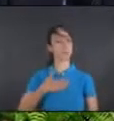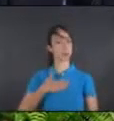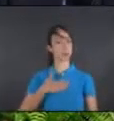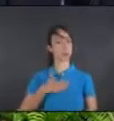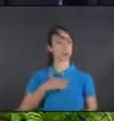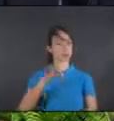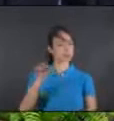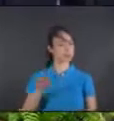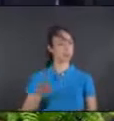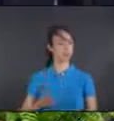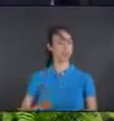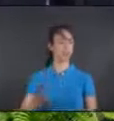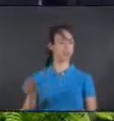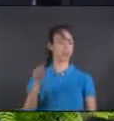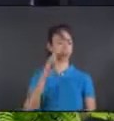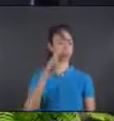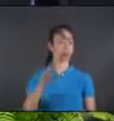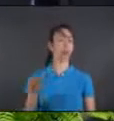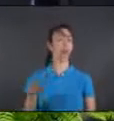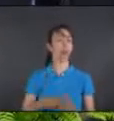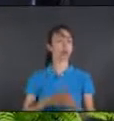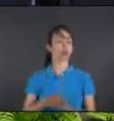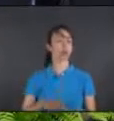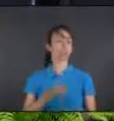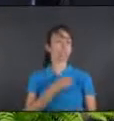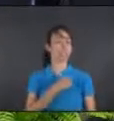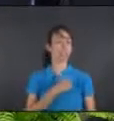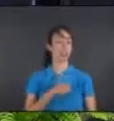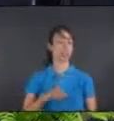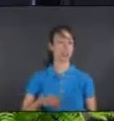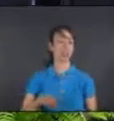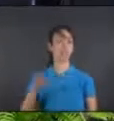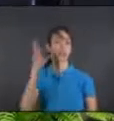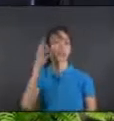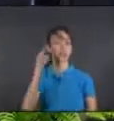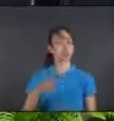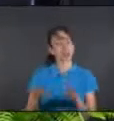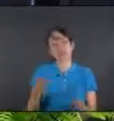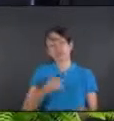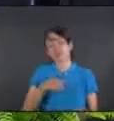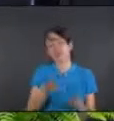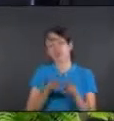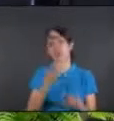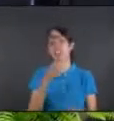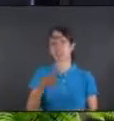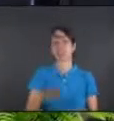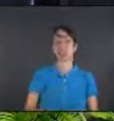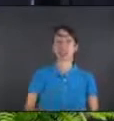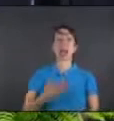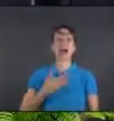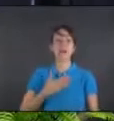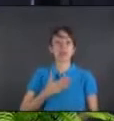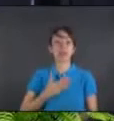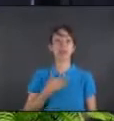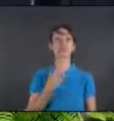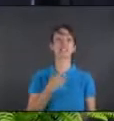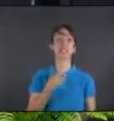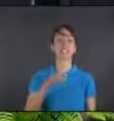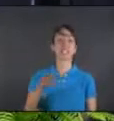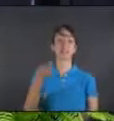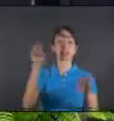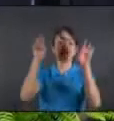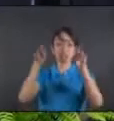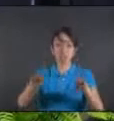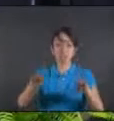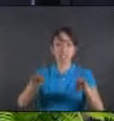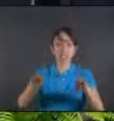Ahora alguien dirá, hermano Sergio, usted viene diciendo eso desde hace rato, si yo estoy igual que usted, que casi no